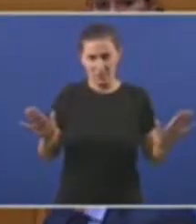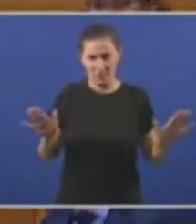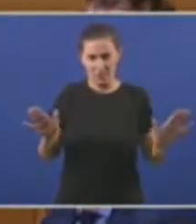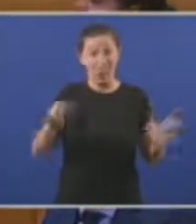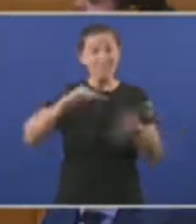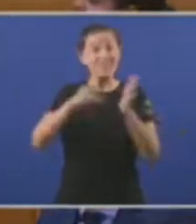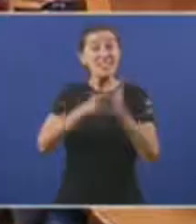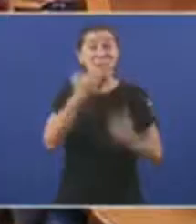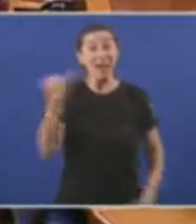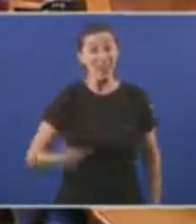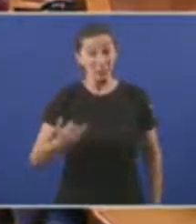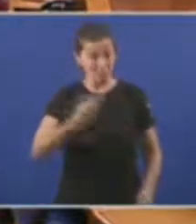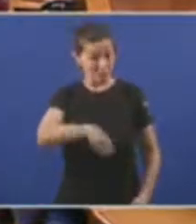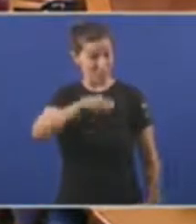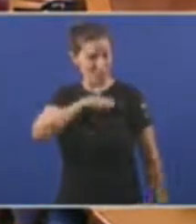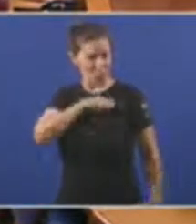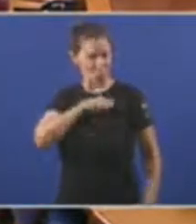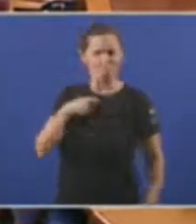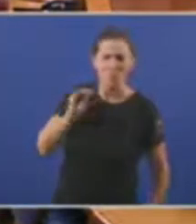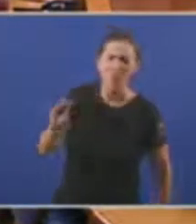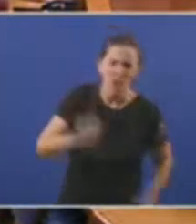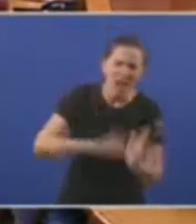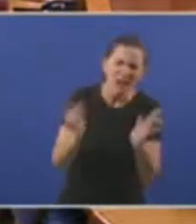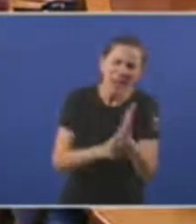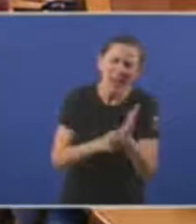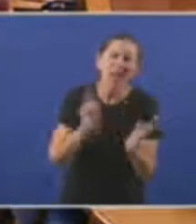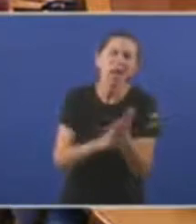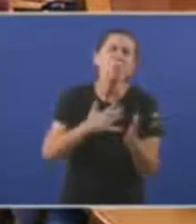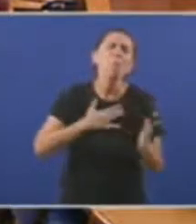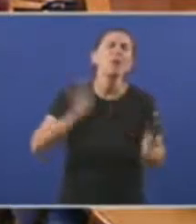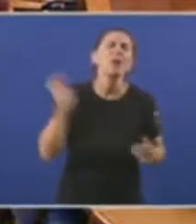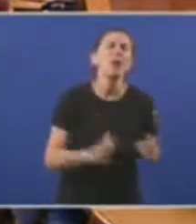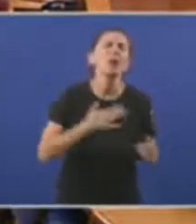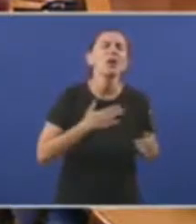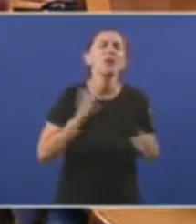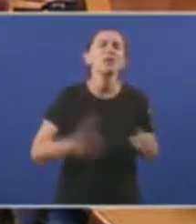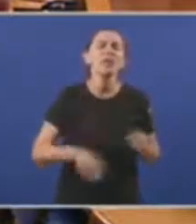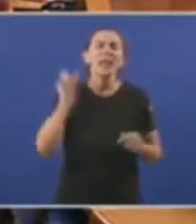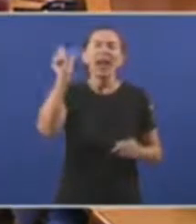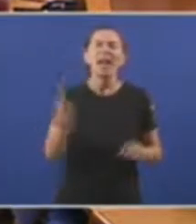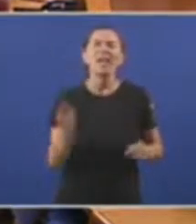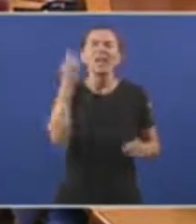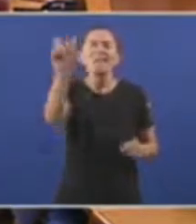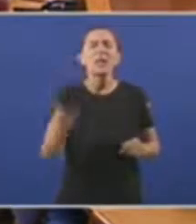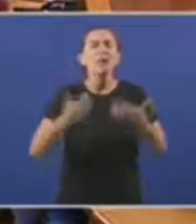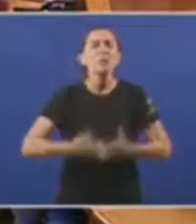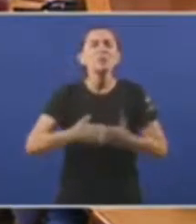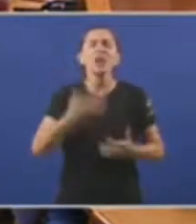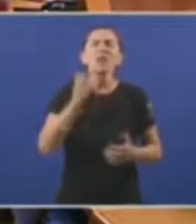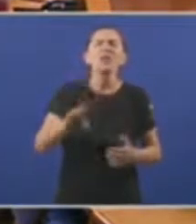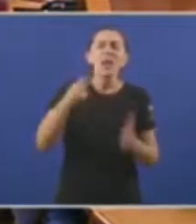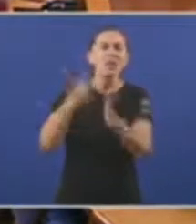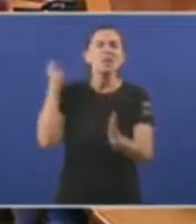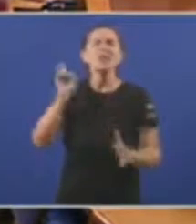sistema eléctrico español, de quen é a lei que regula o sistema eléctrico español? Quen se cargou a tarifa industrial e nos puxo esa